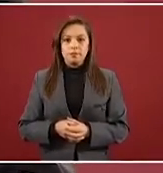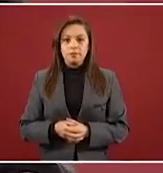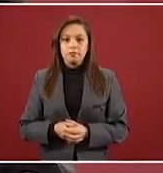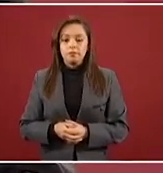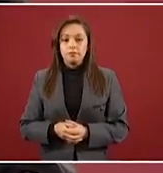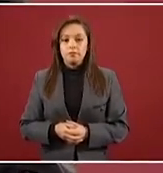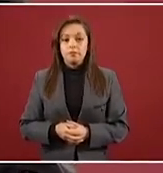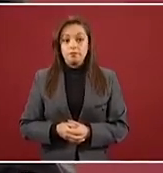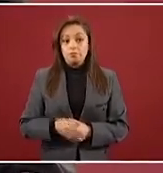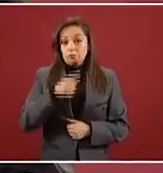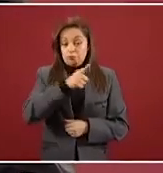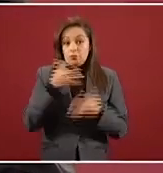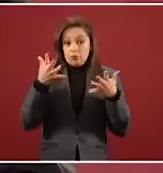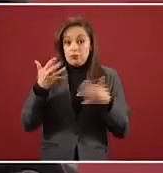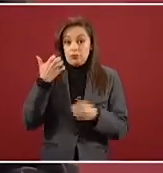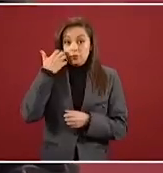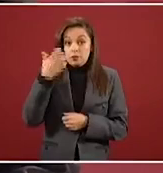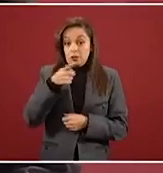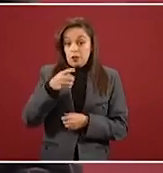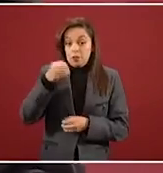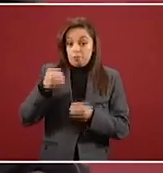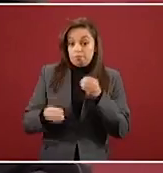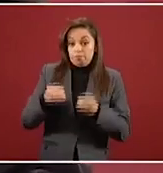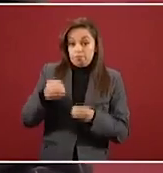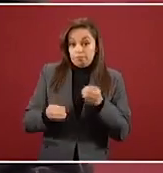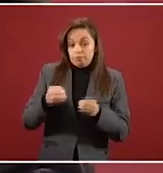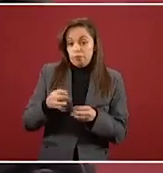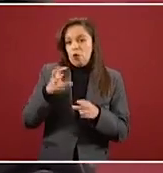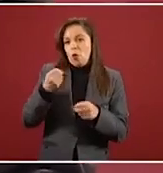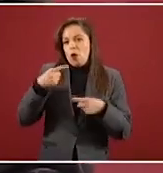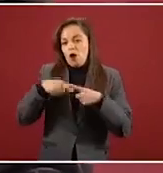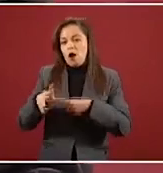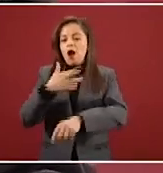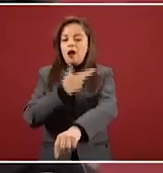juzgue o que se inicien los procesos, porque